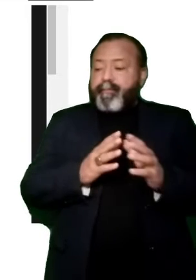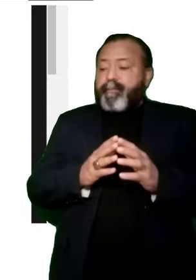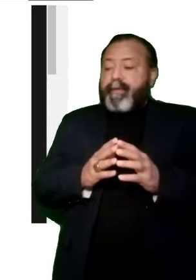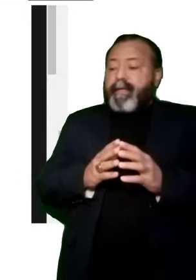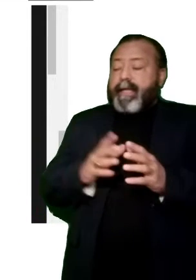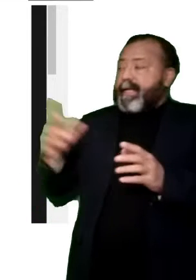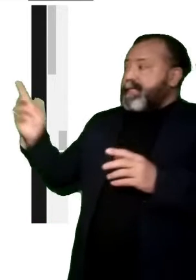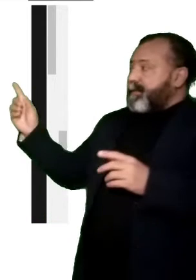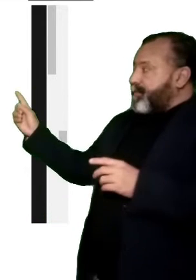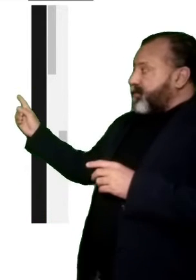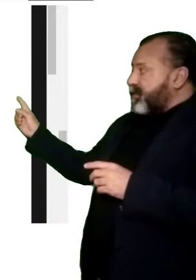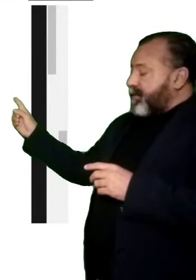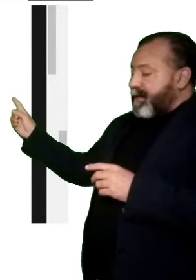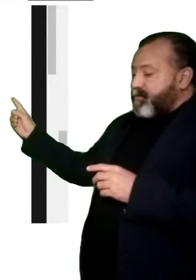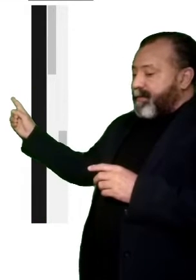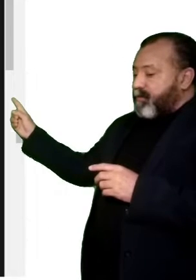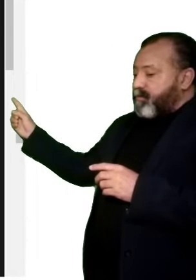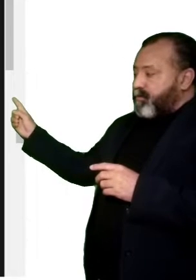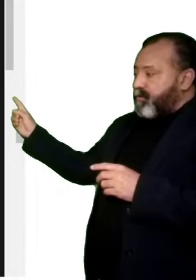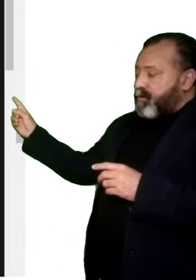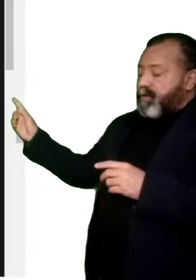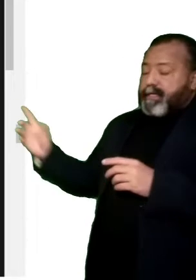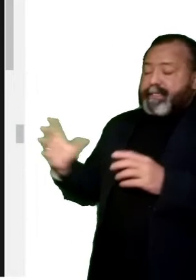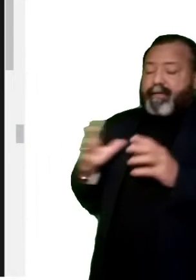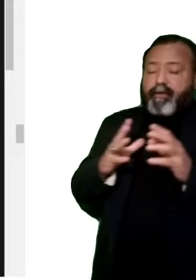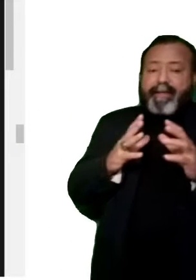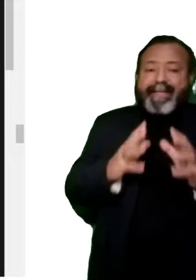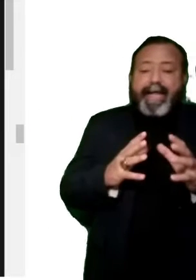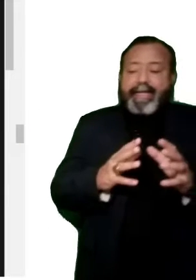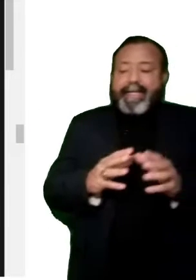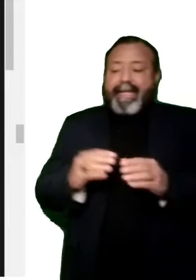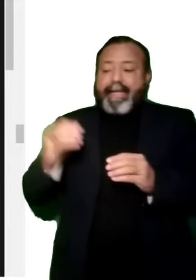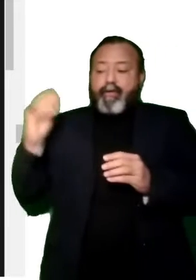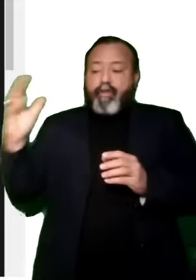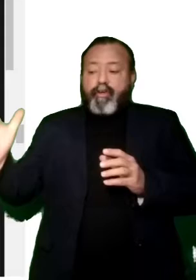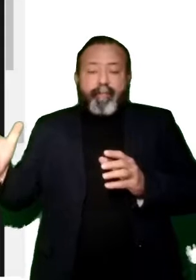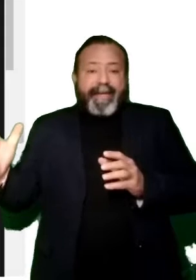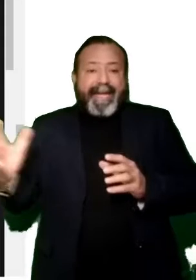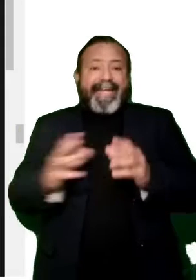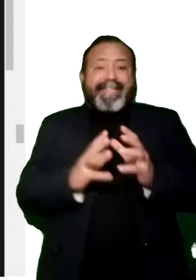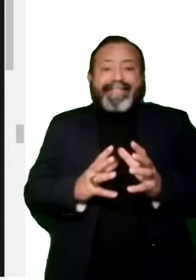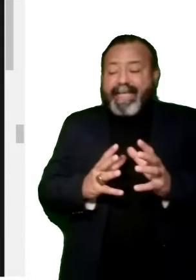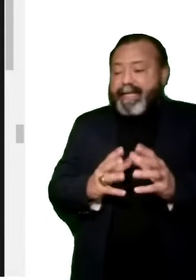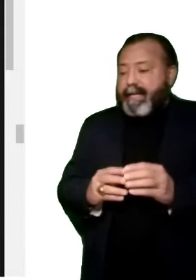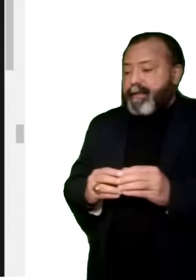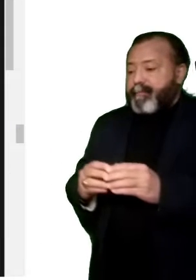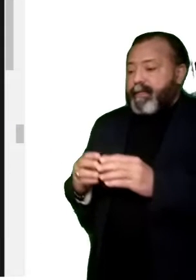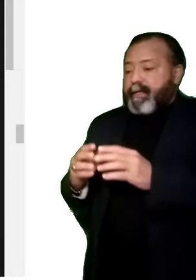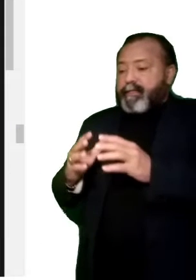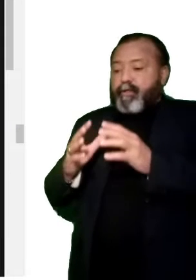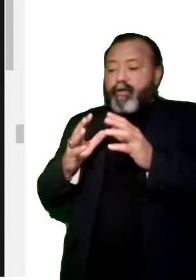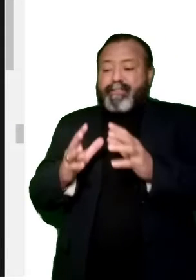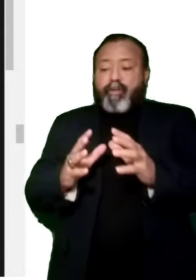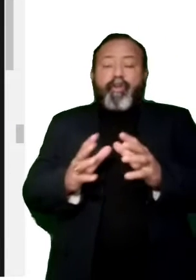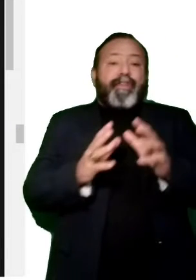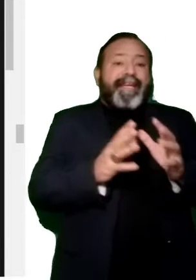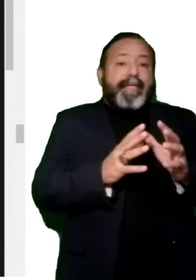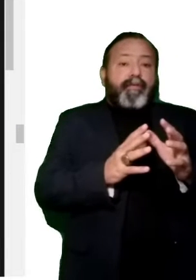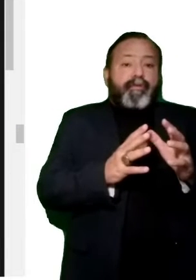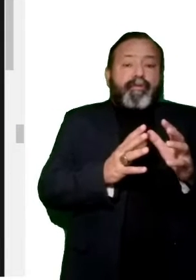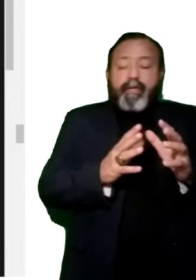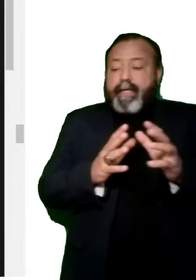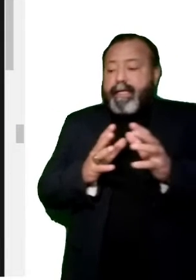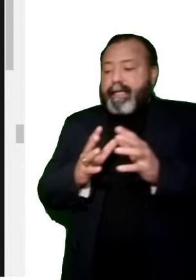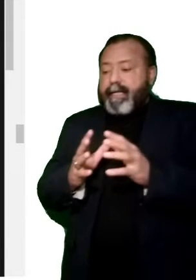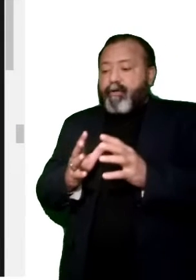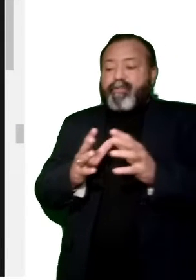de parentesco. En esta diapositiva número 1 quiero explicar que el Código Penal encierra lo que son